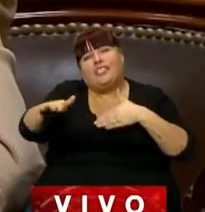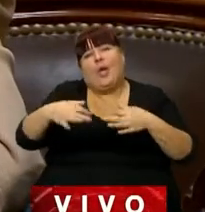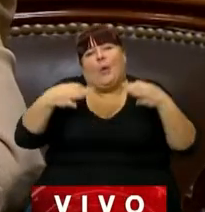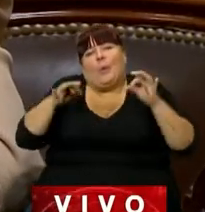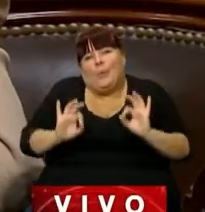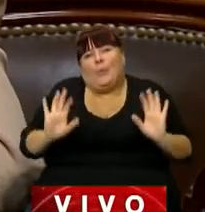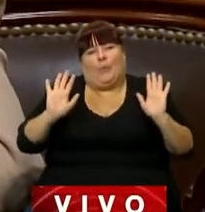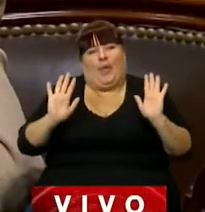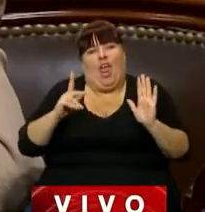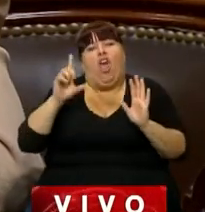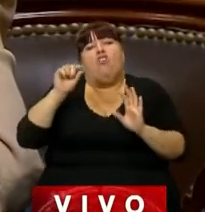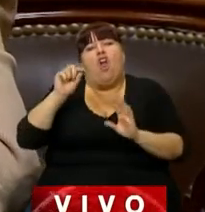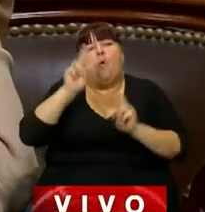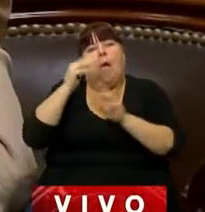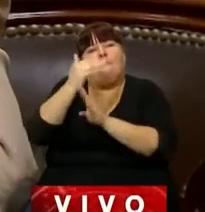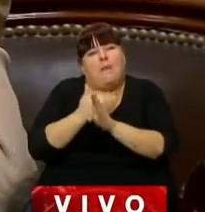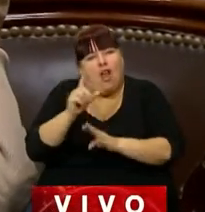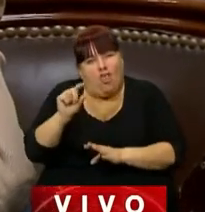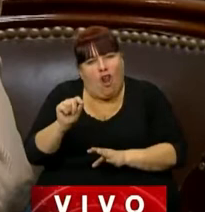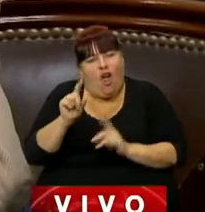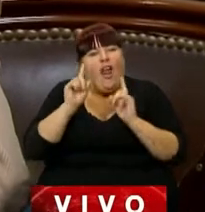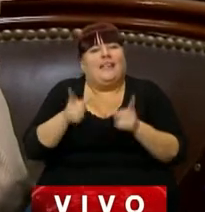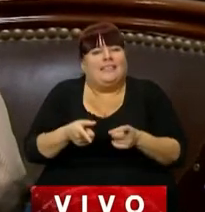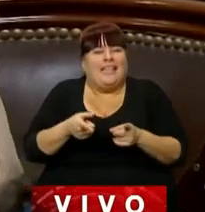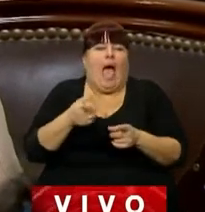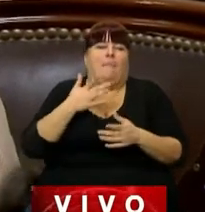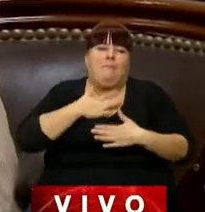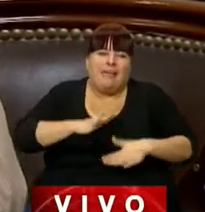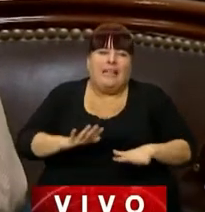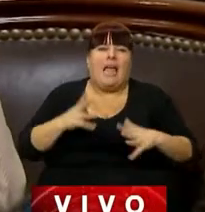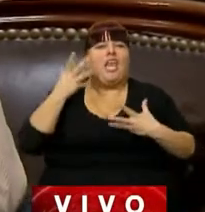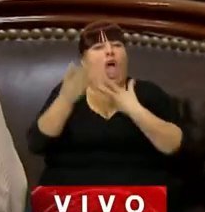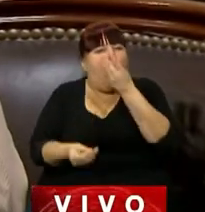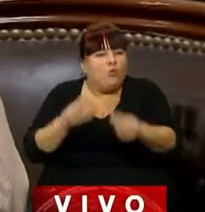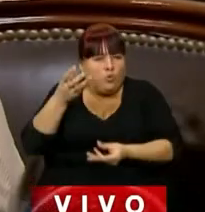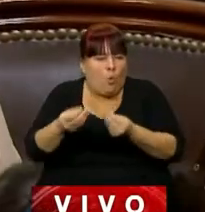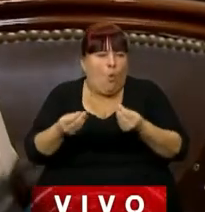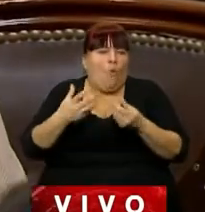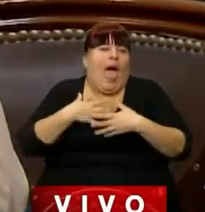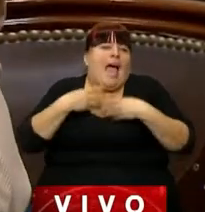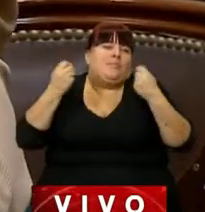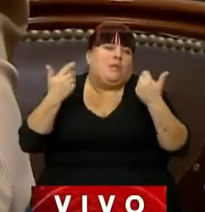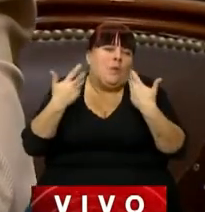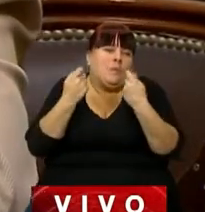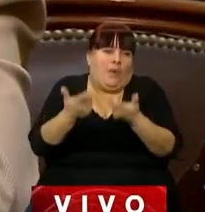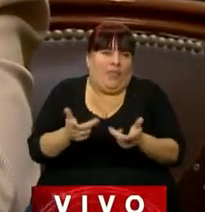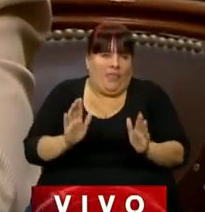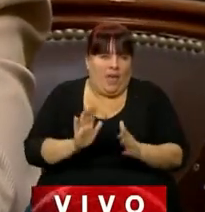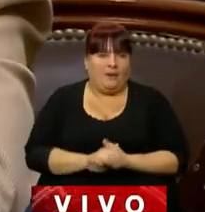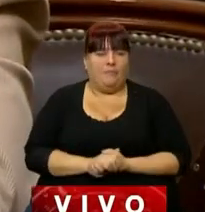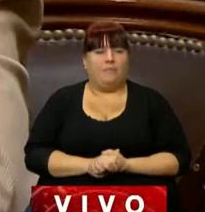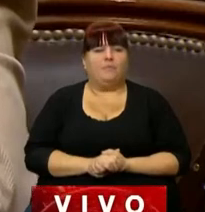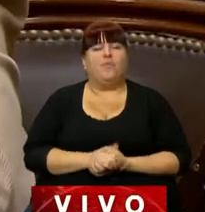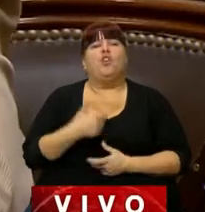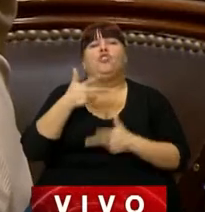manera posible, con el menor dolor posible y con la mayor tranquilidad y asistencia espiritual que se le pueda dar. Y